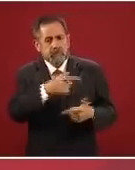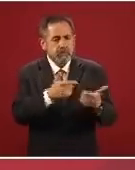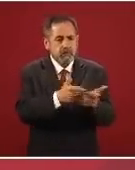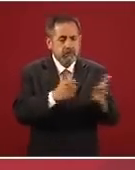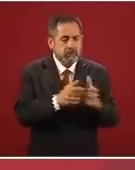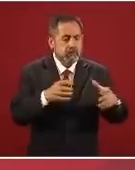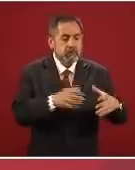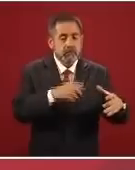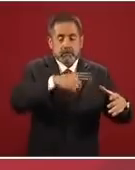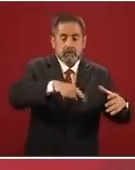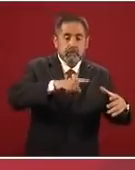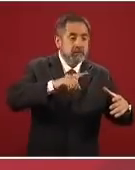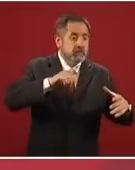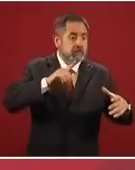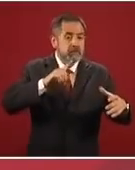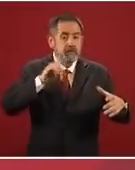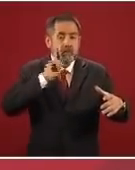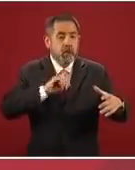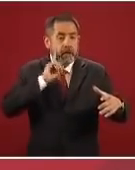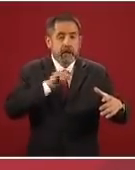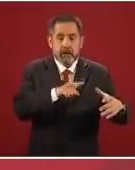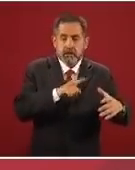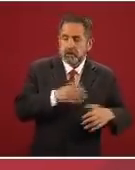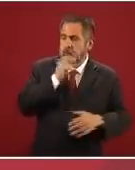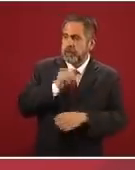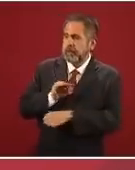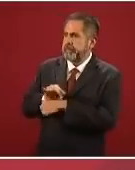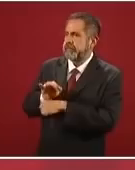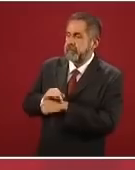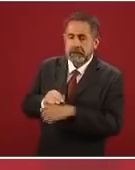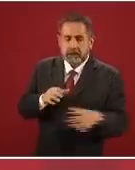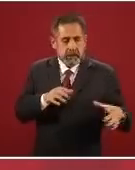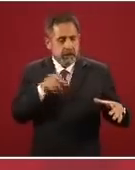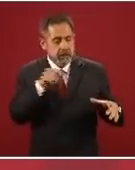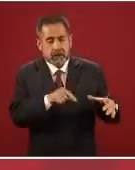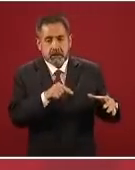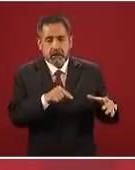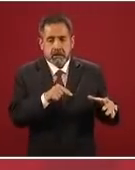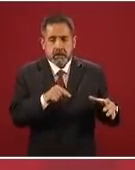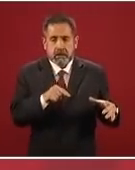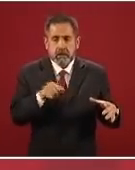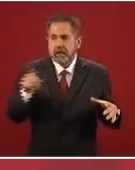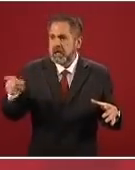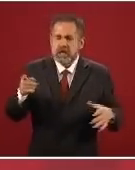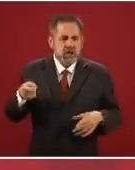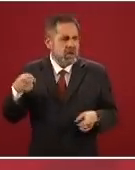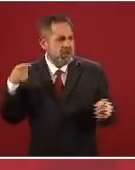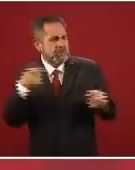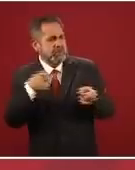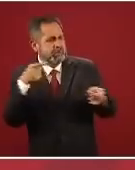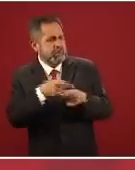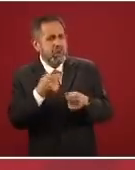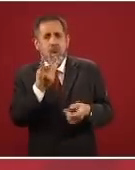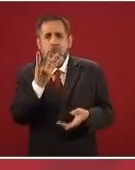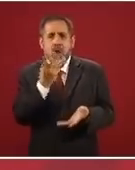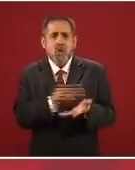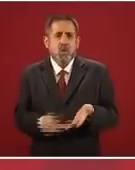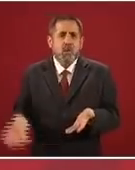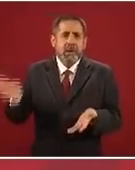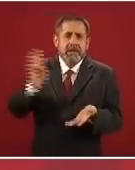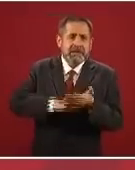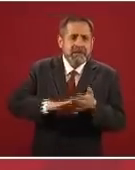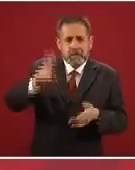grupo que no tiene una capacidad para defenderse, al que lo hubieran victimizado cuatro veces más que al